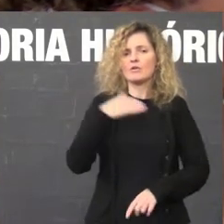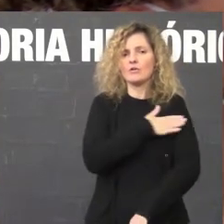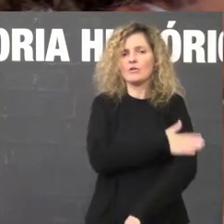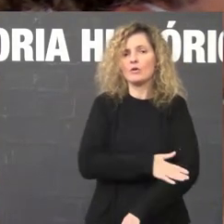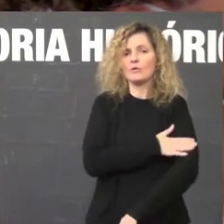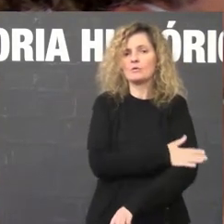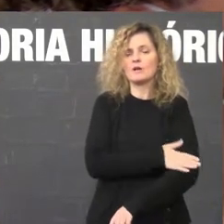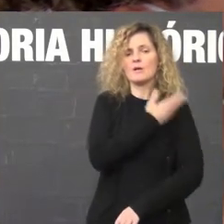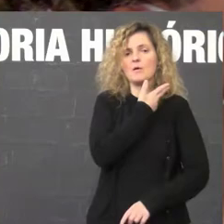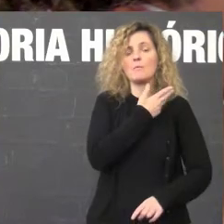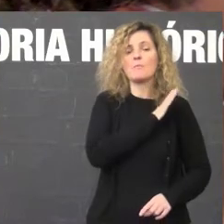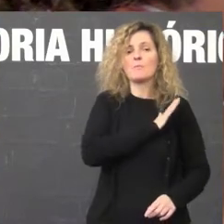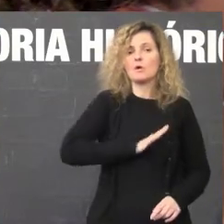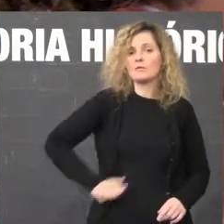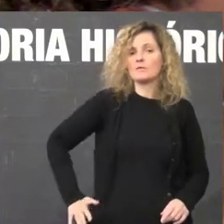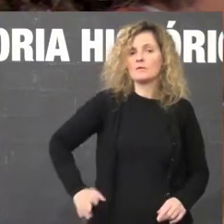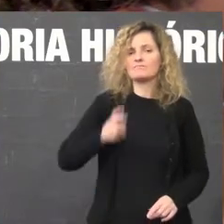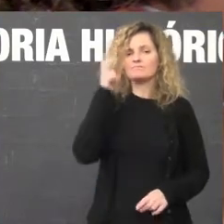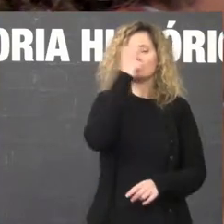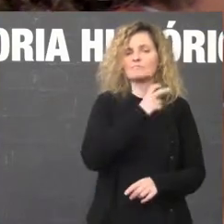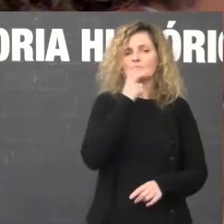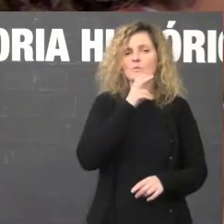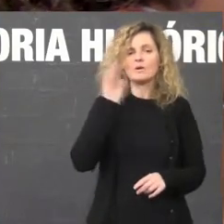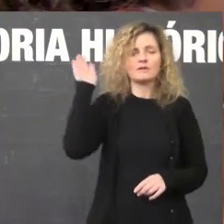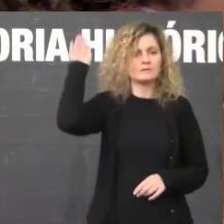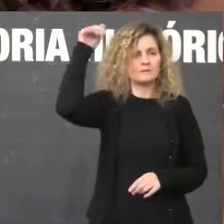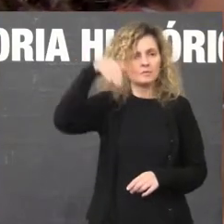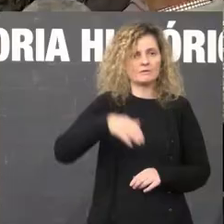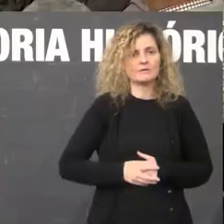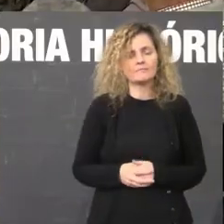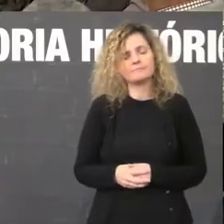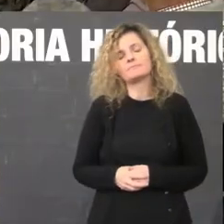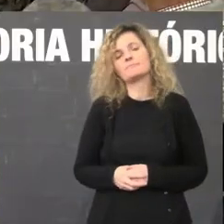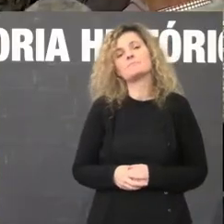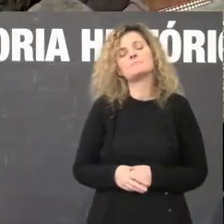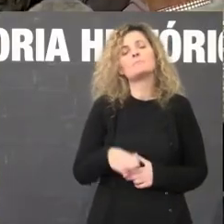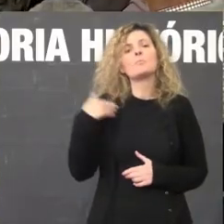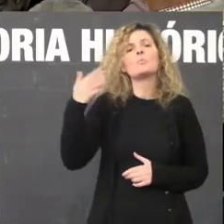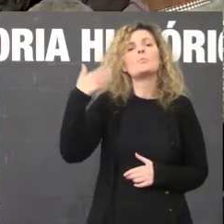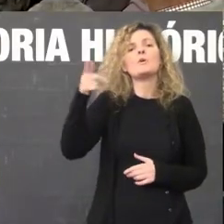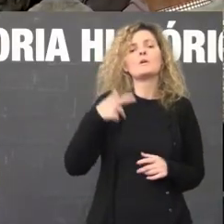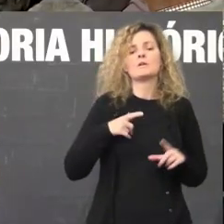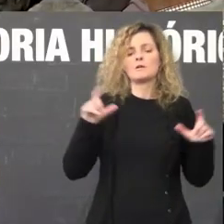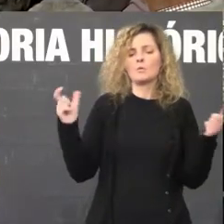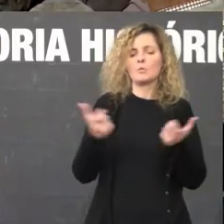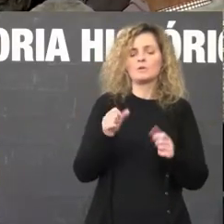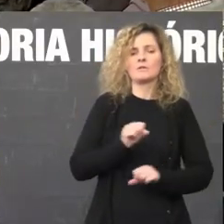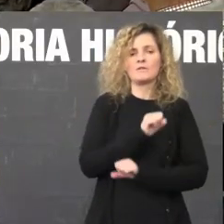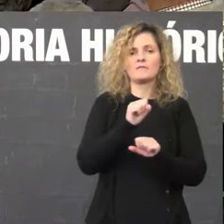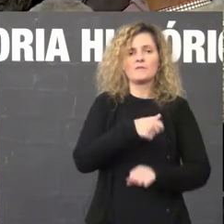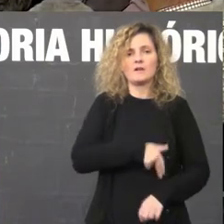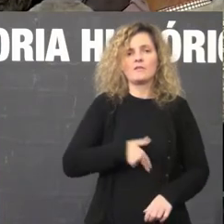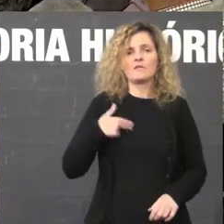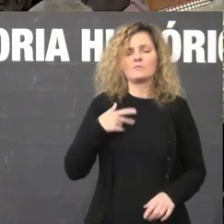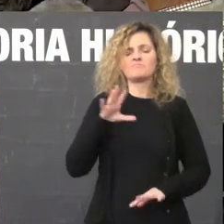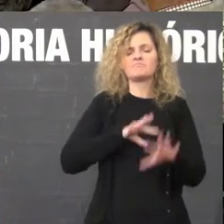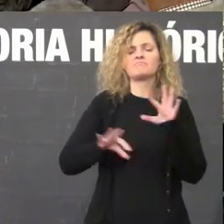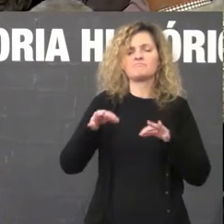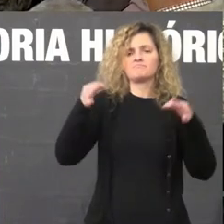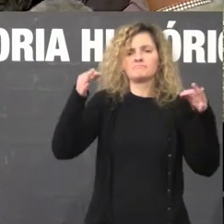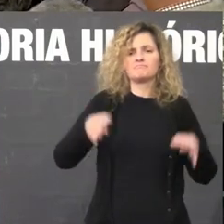goberno provisional durante a República. Cando a Junta de Defensa Nacional tomou esa